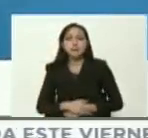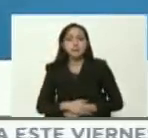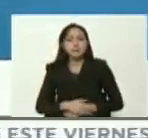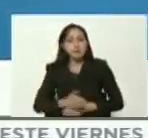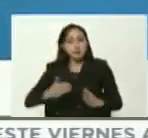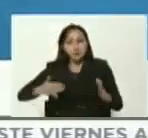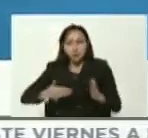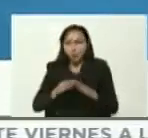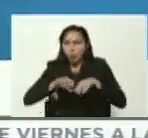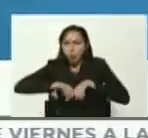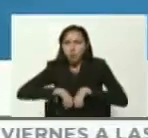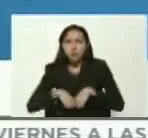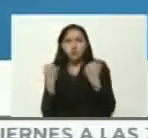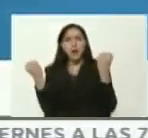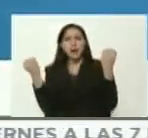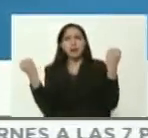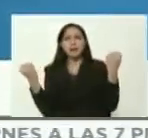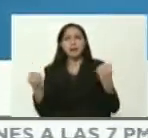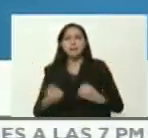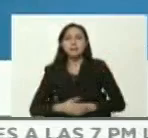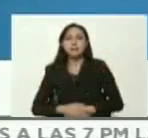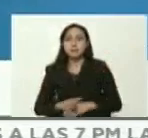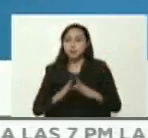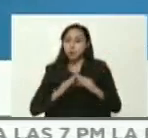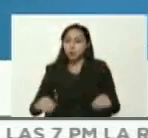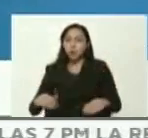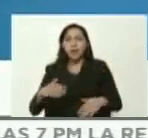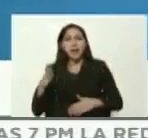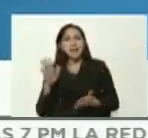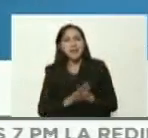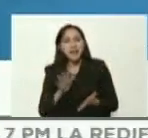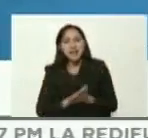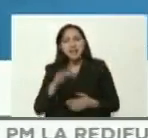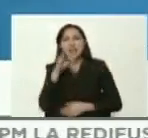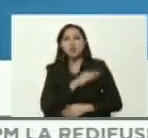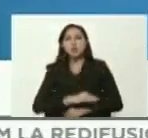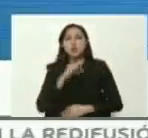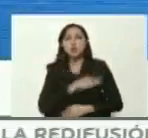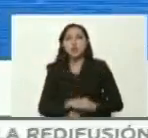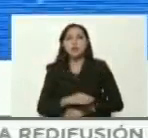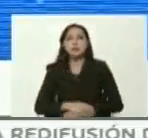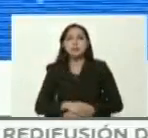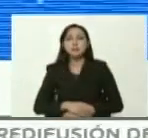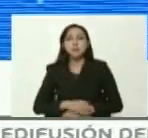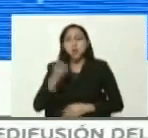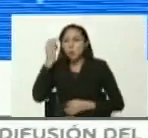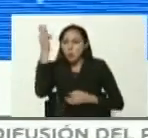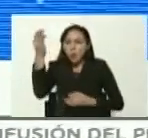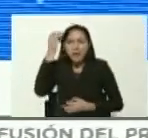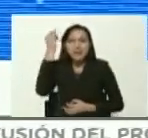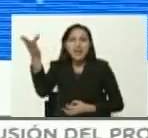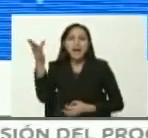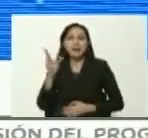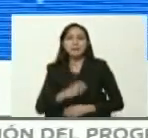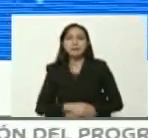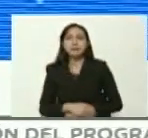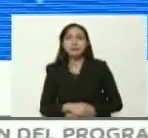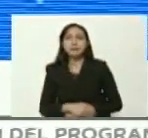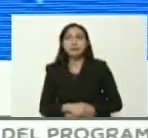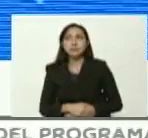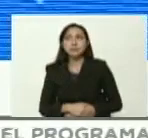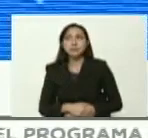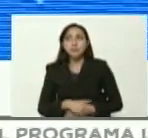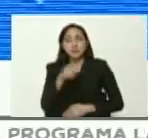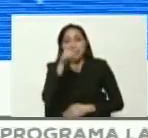desagradar, para acabar con la tranquilidad social y molestar que la